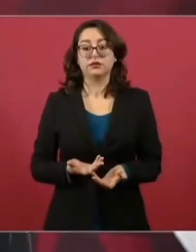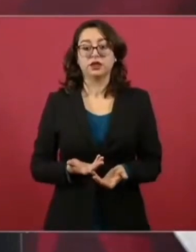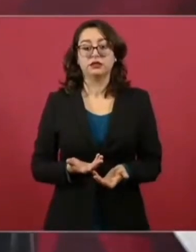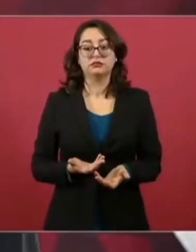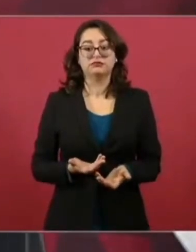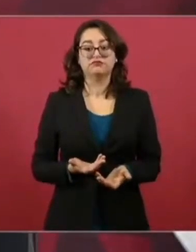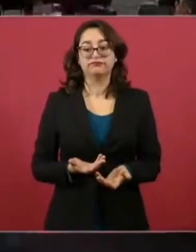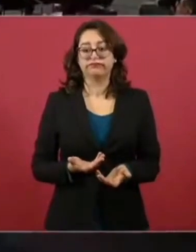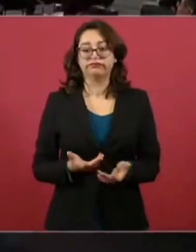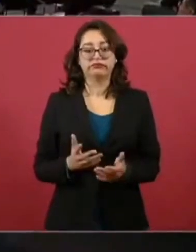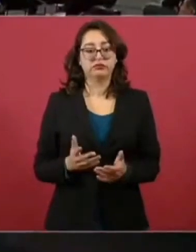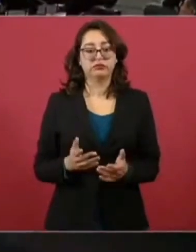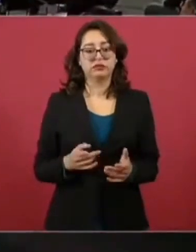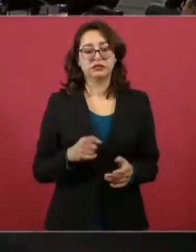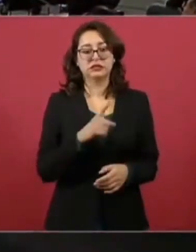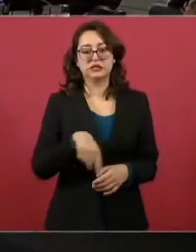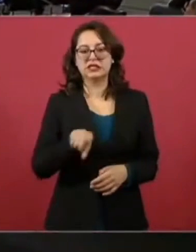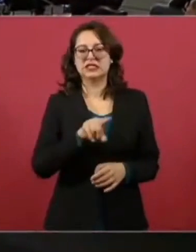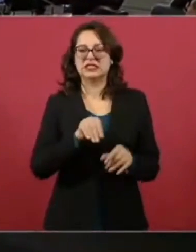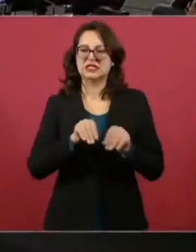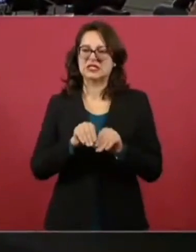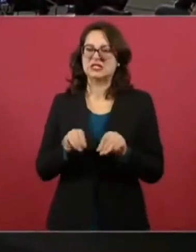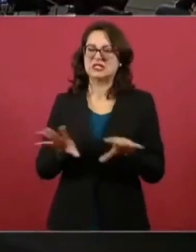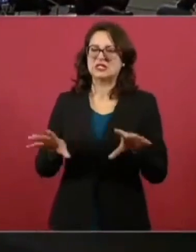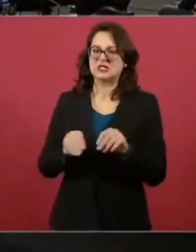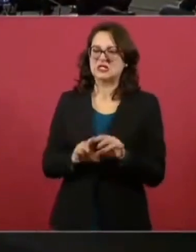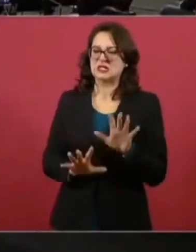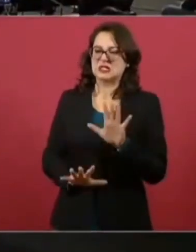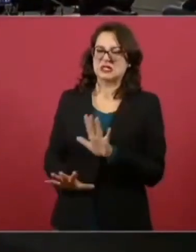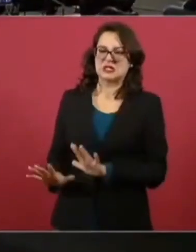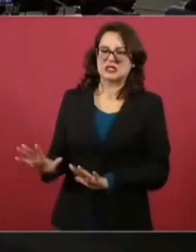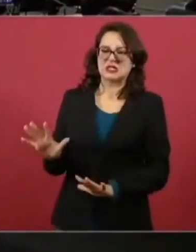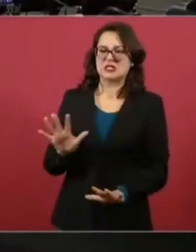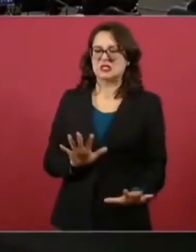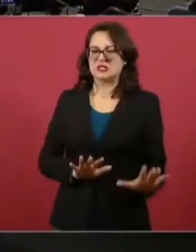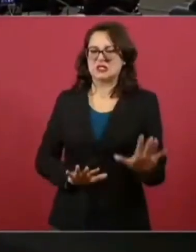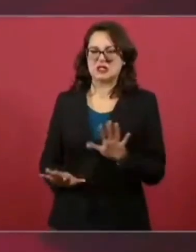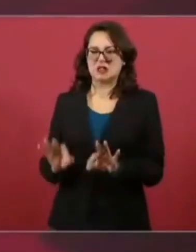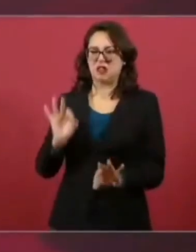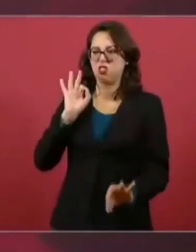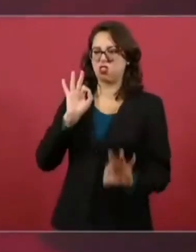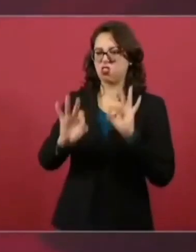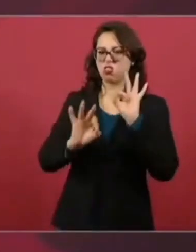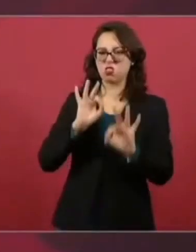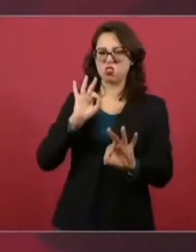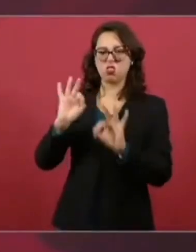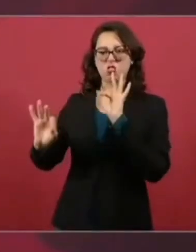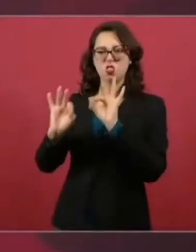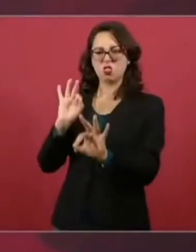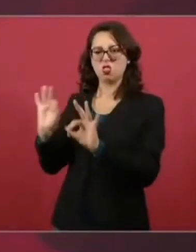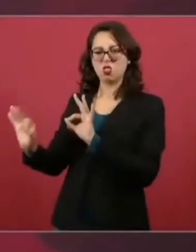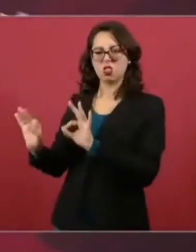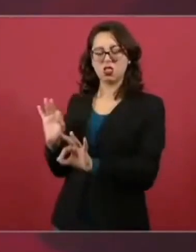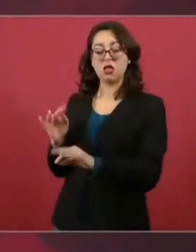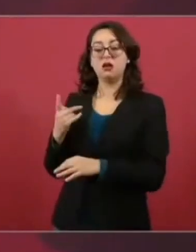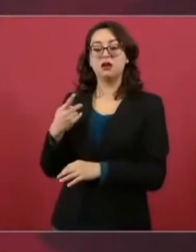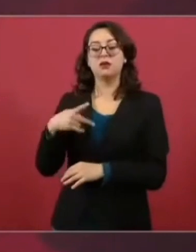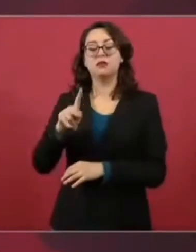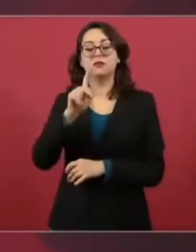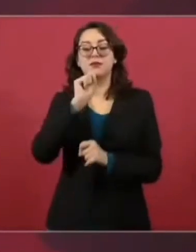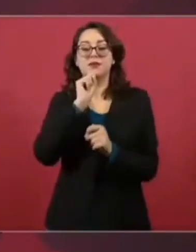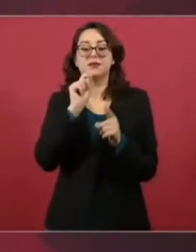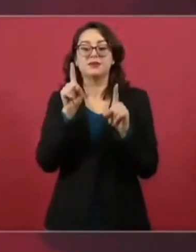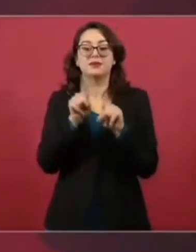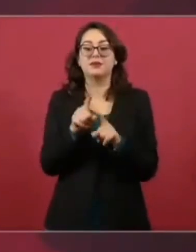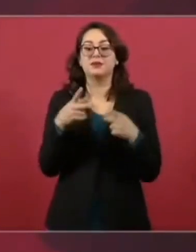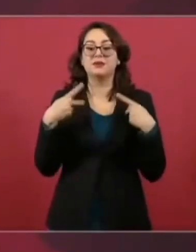enturbian, enrarecen el ambiente público, sino se afectan. Por ejemplo, ¿qué va a